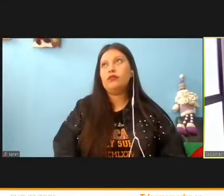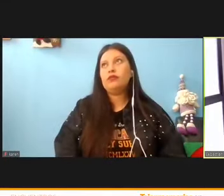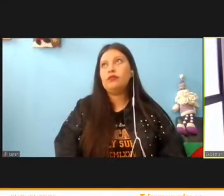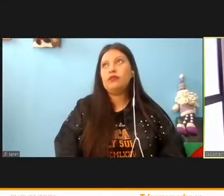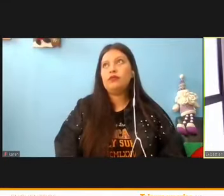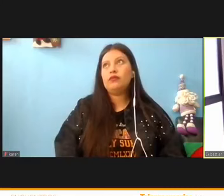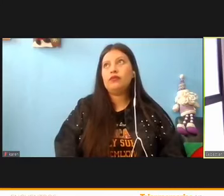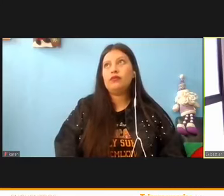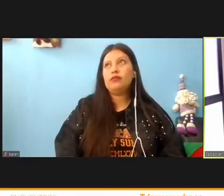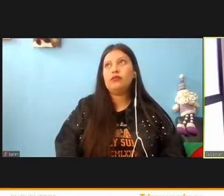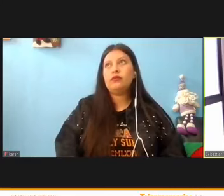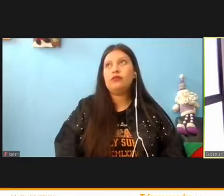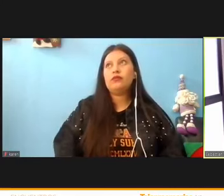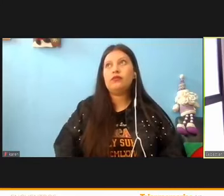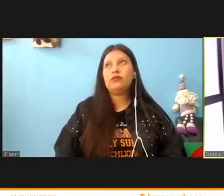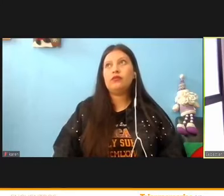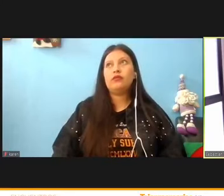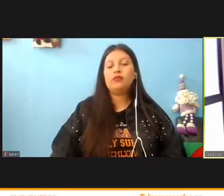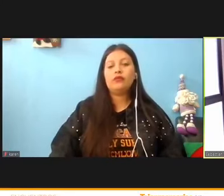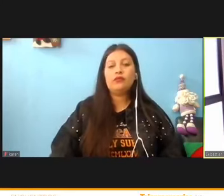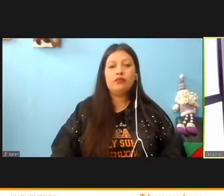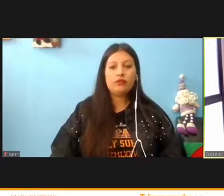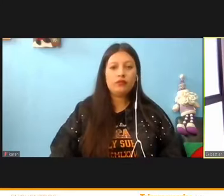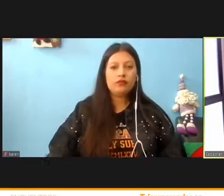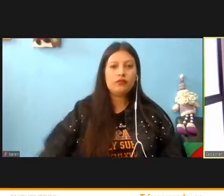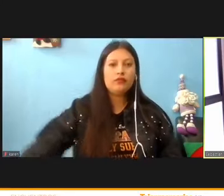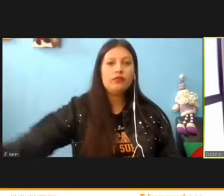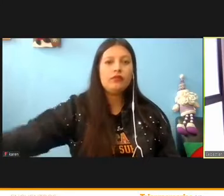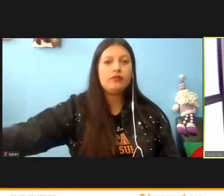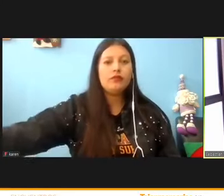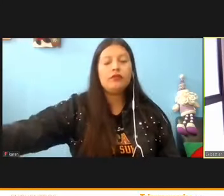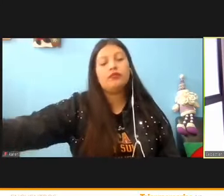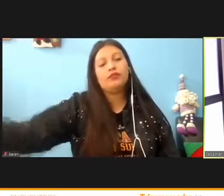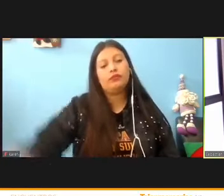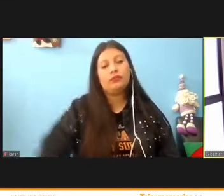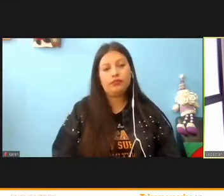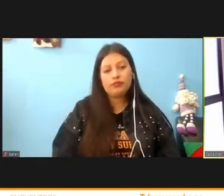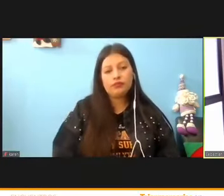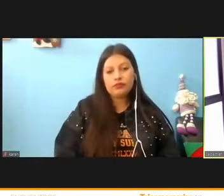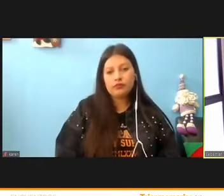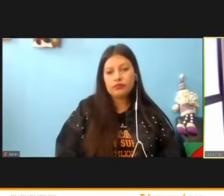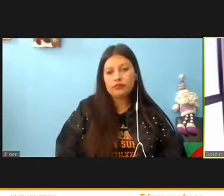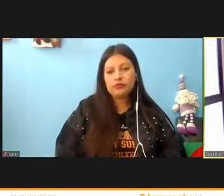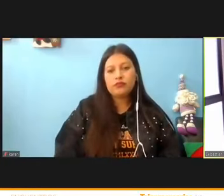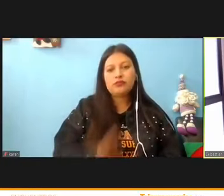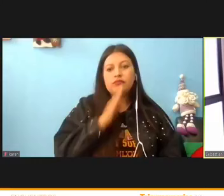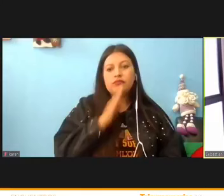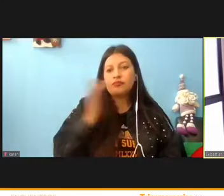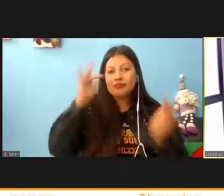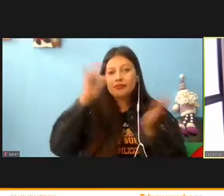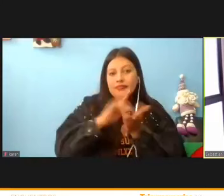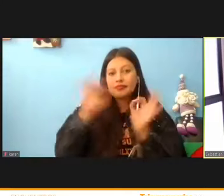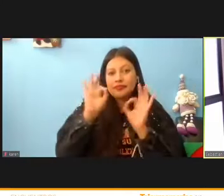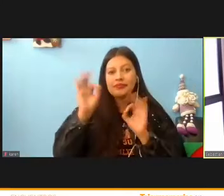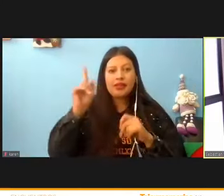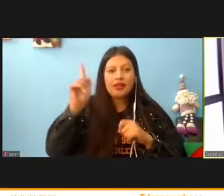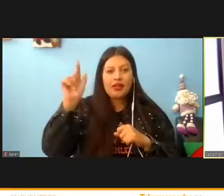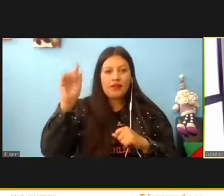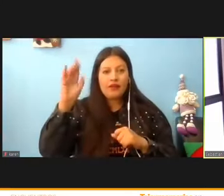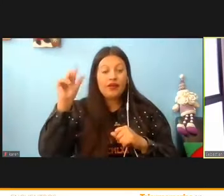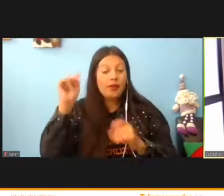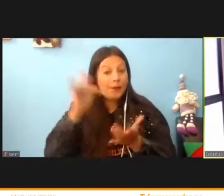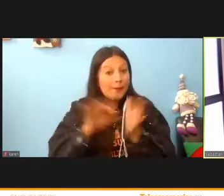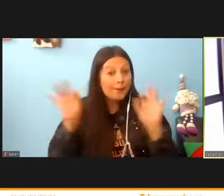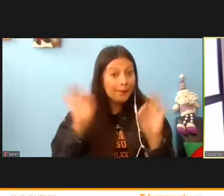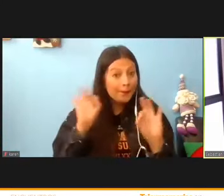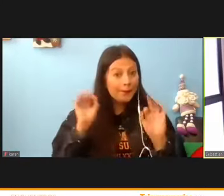Me parece que no está, ¿está bien? No lo veo. No está con nosotros. No. De todas